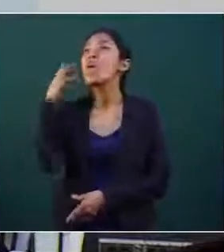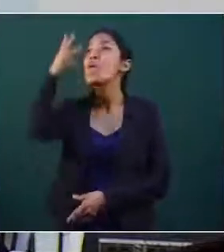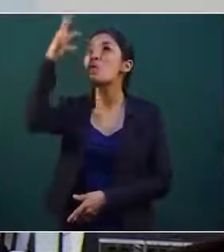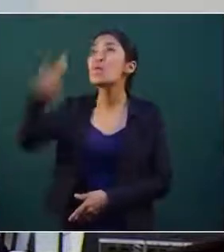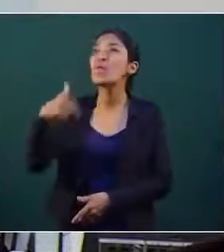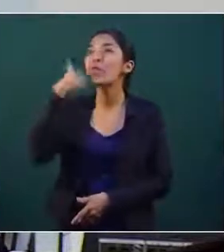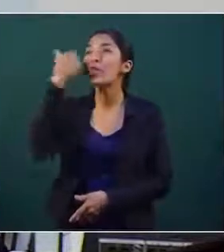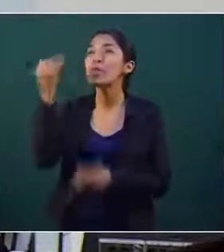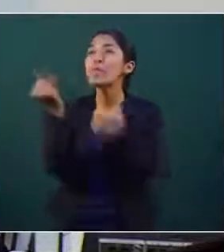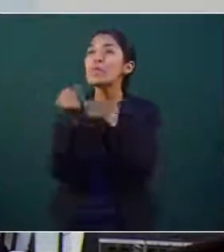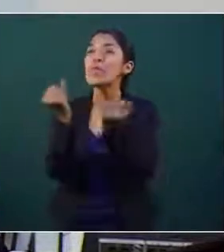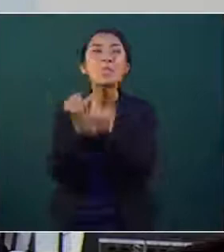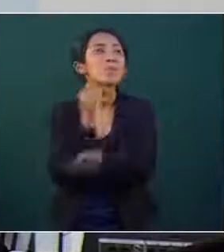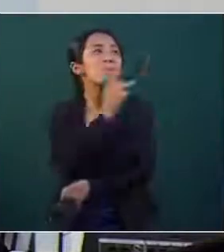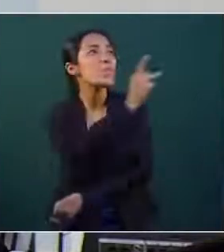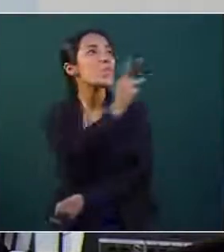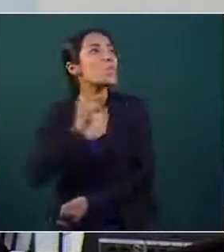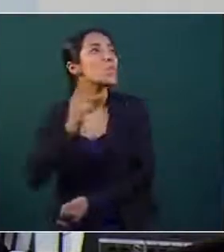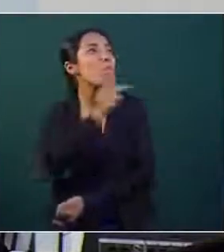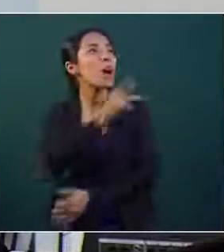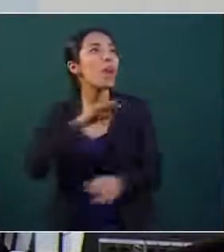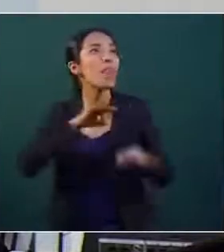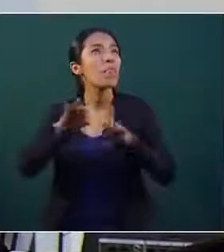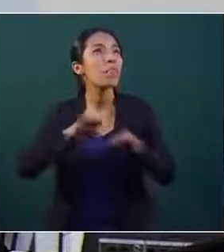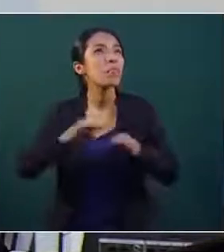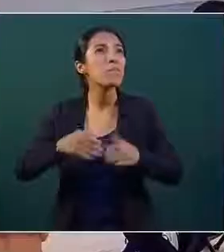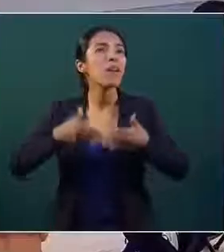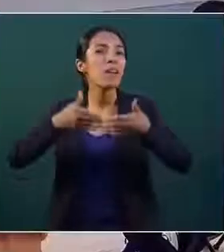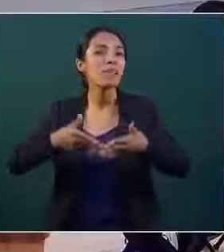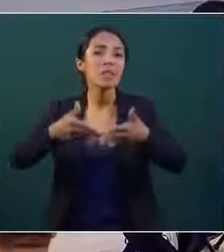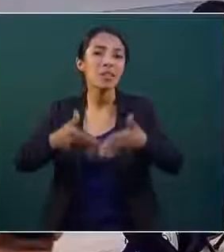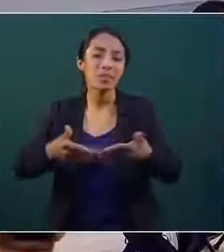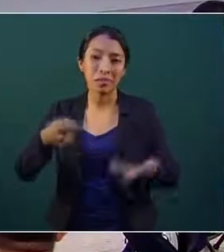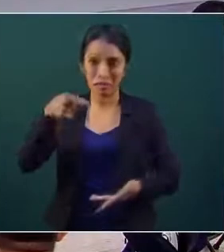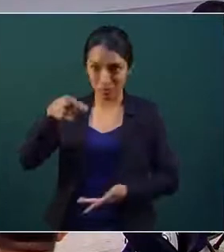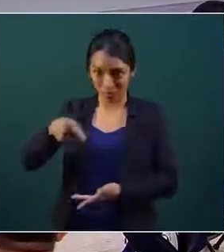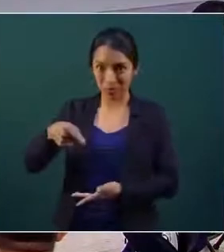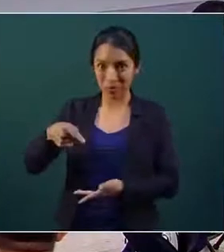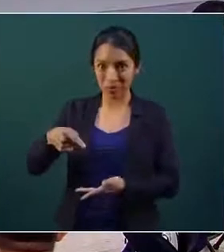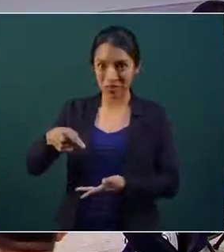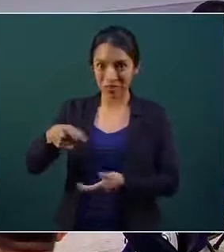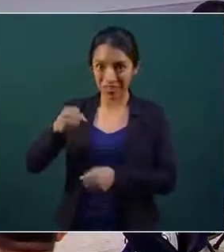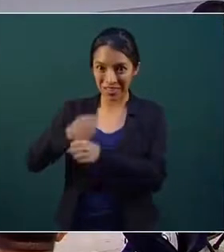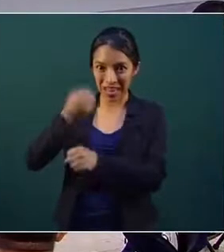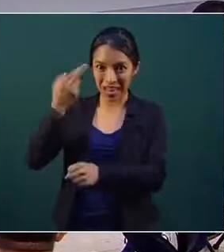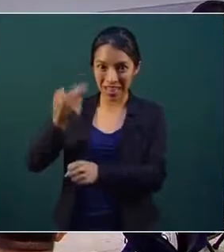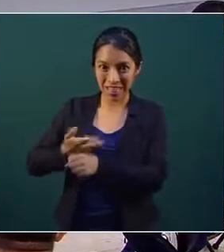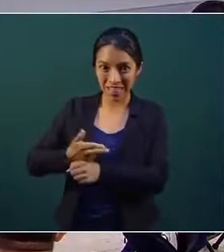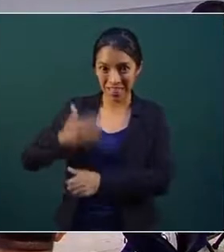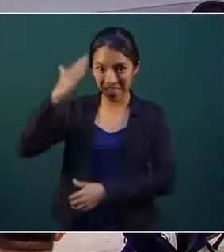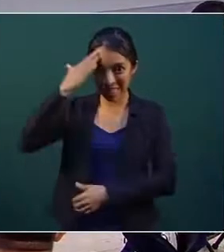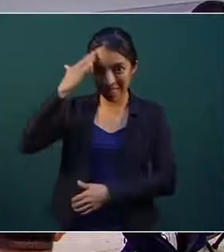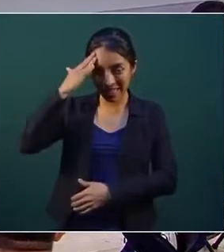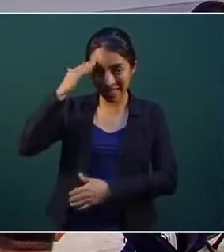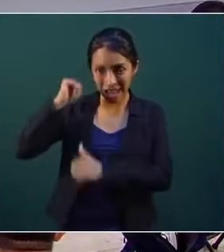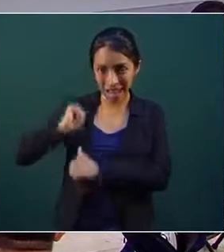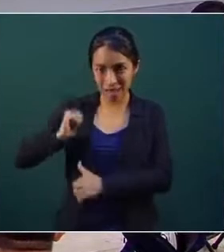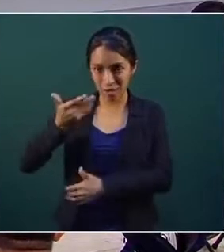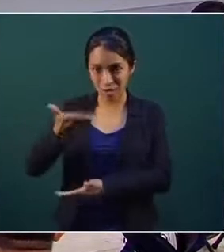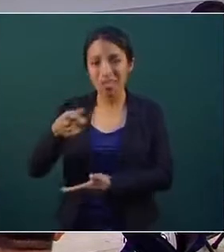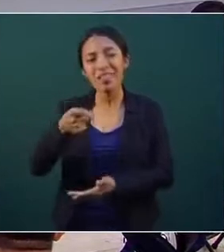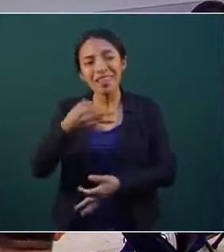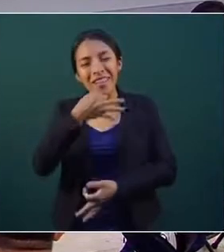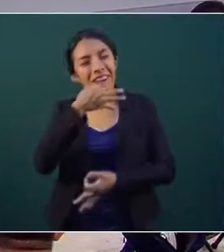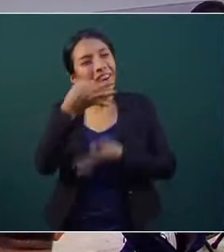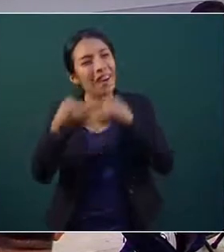aprovechando esta coyuntura de estar en Veracruz y siendo la tierra natal del almirante secretario, ¿Qué mensaje le enviaría a las personas que quisieran